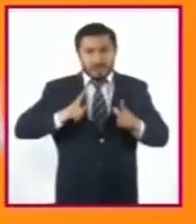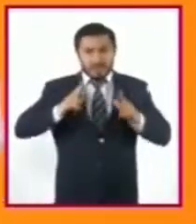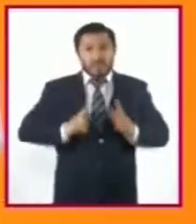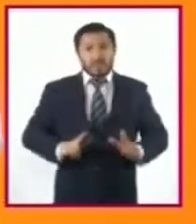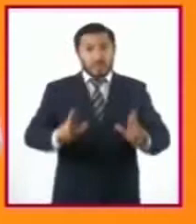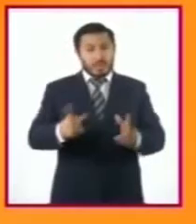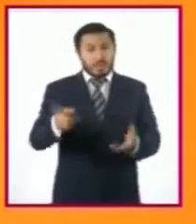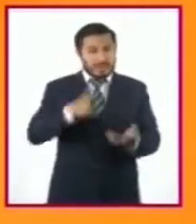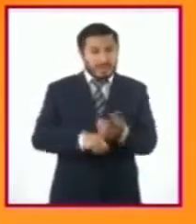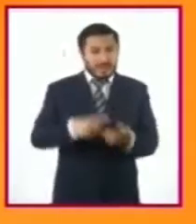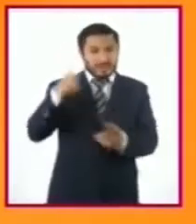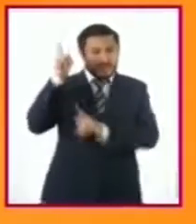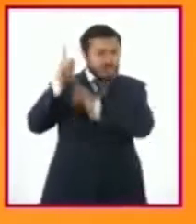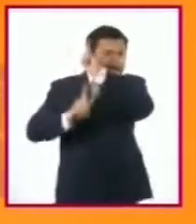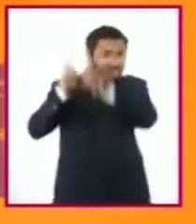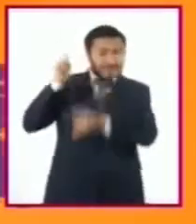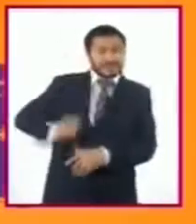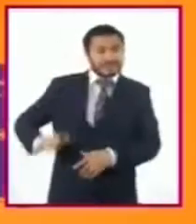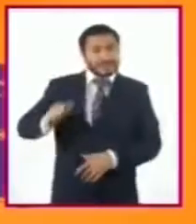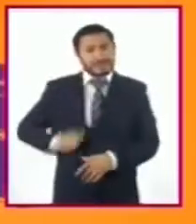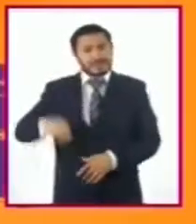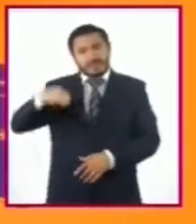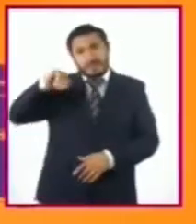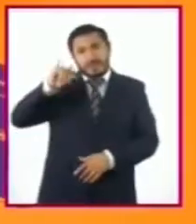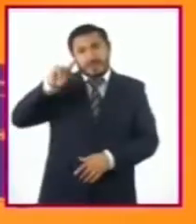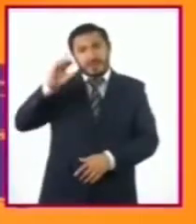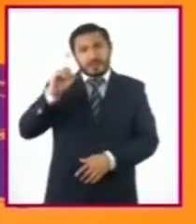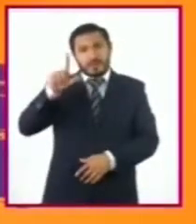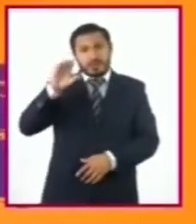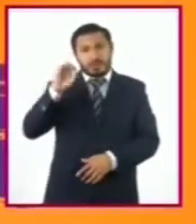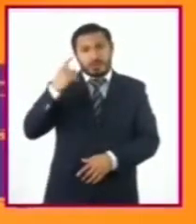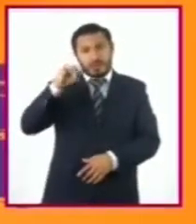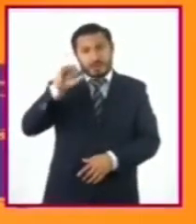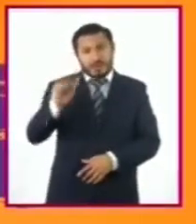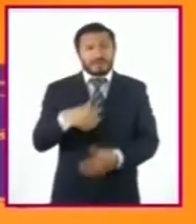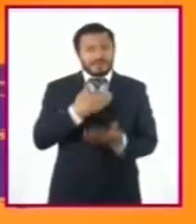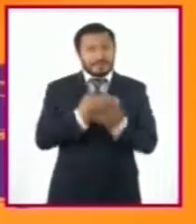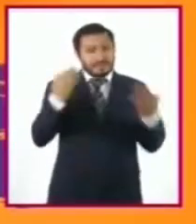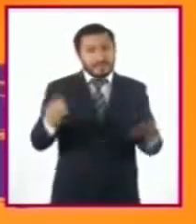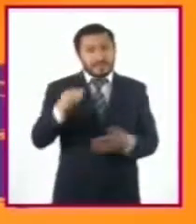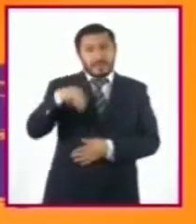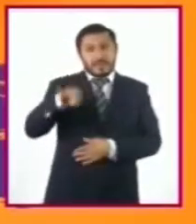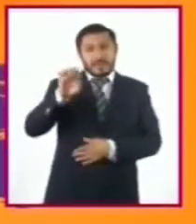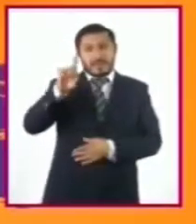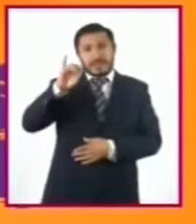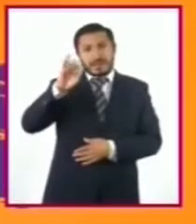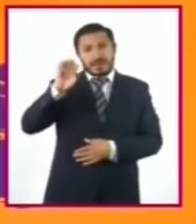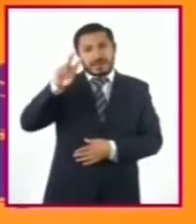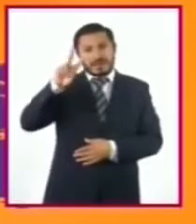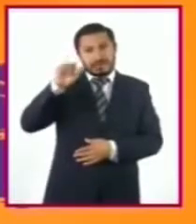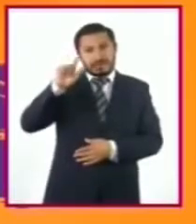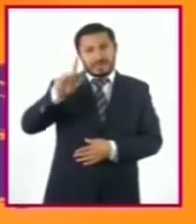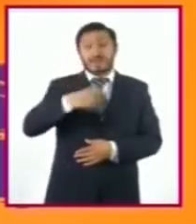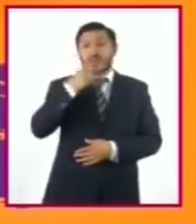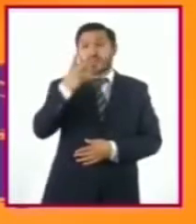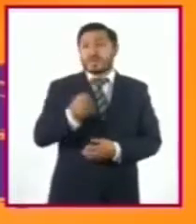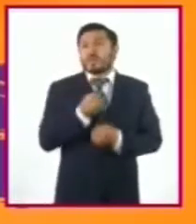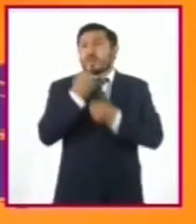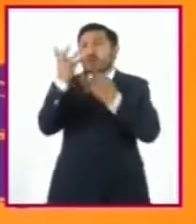mitología. Continuamos con la época medieval. En esta época la poesía se transmitía de manera